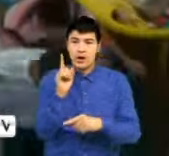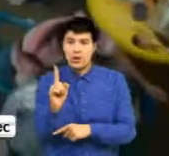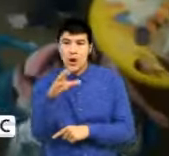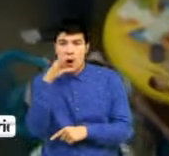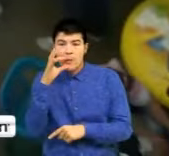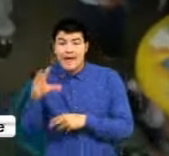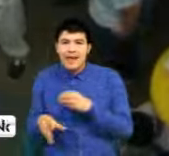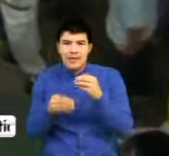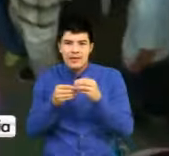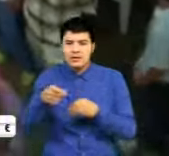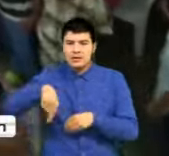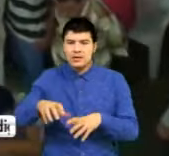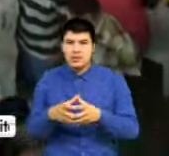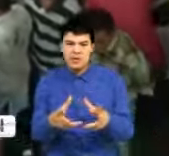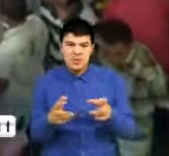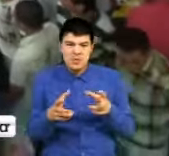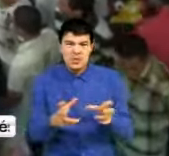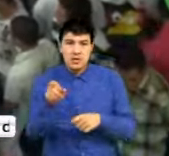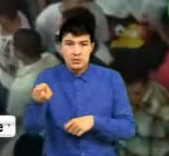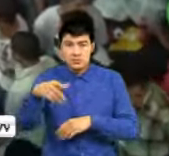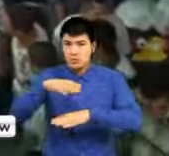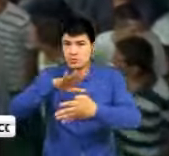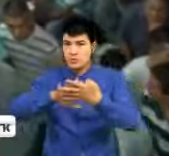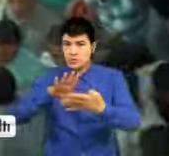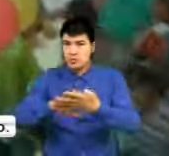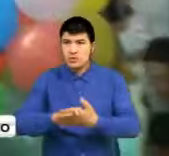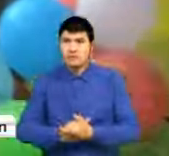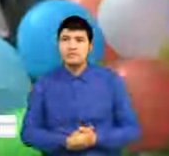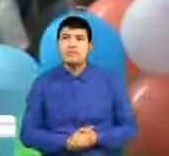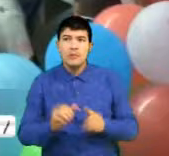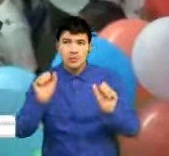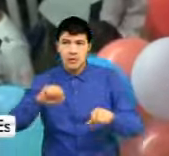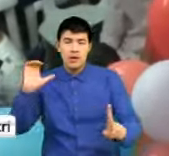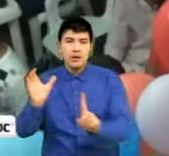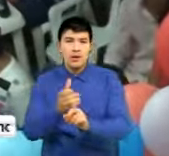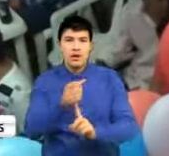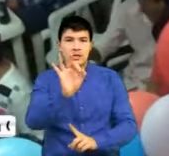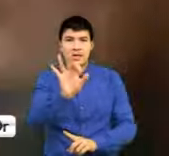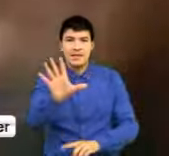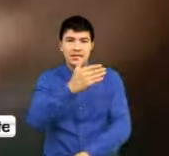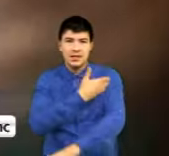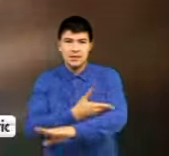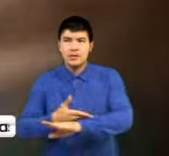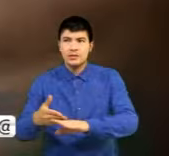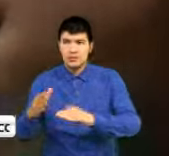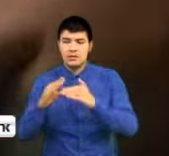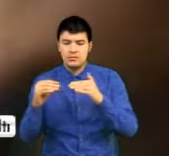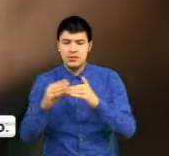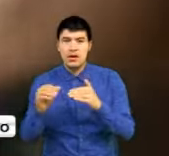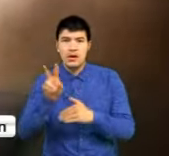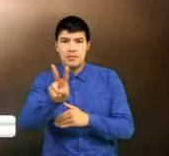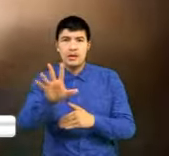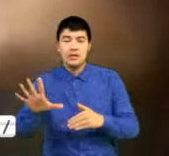más. En 10 allanamientos hechos en 3 barrios de Bucaramanga, se logró encontrar 35 millones de pesos en efectivo,